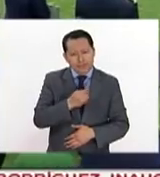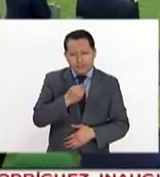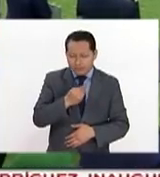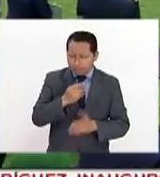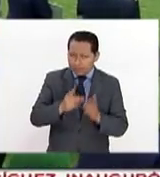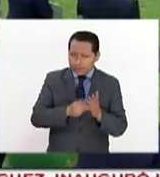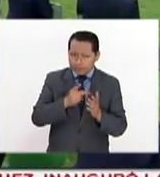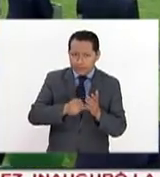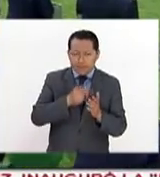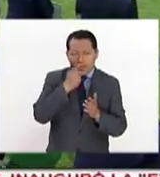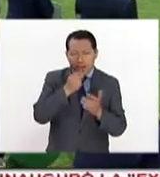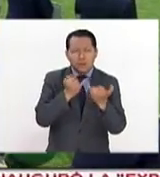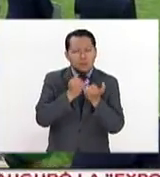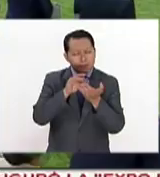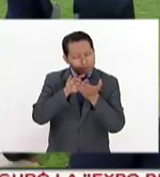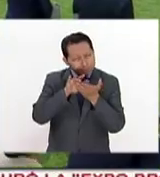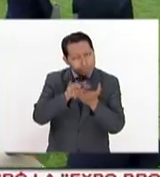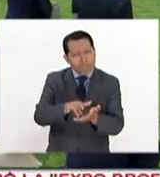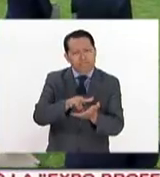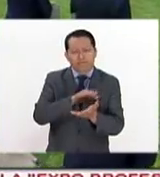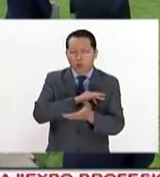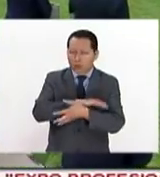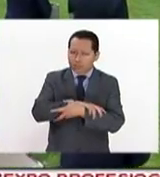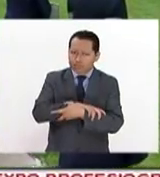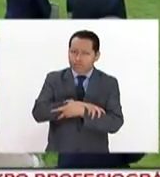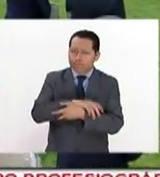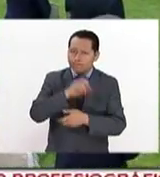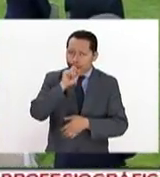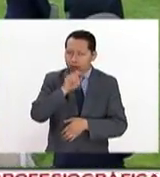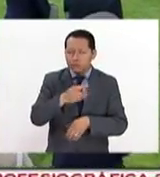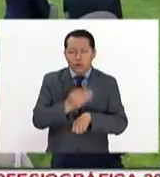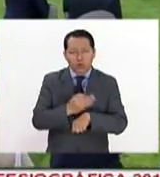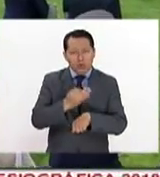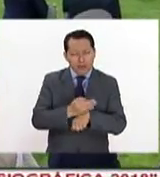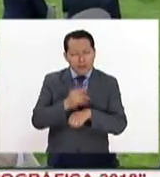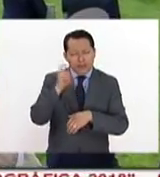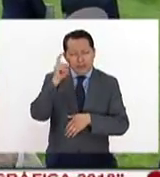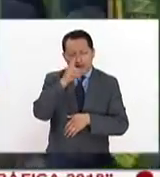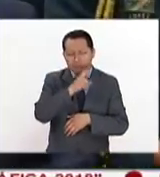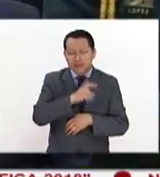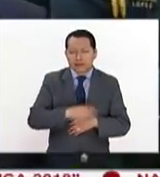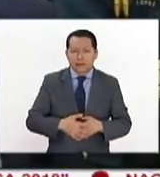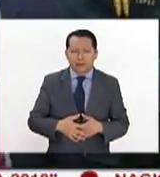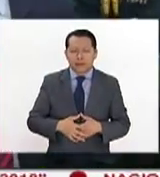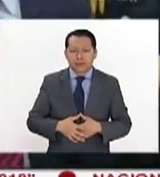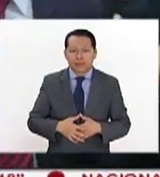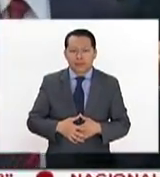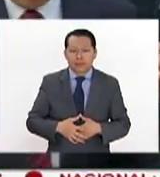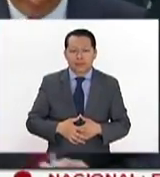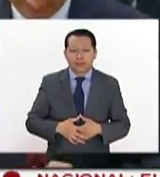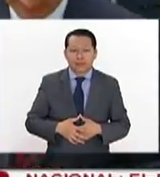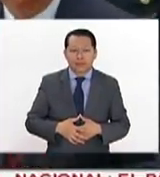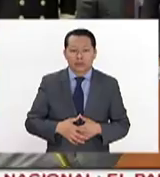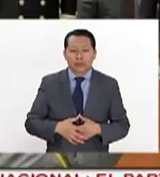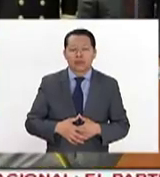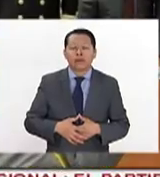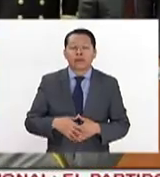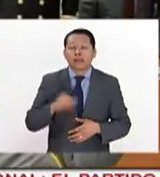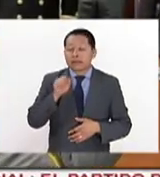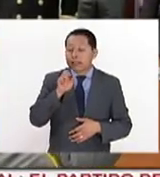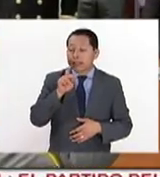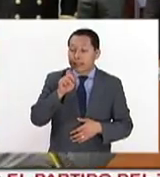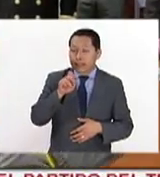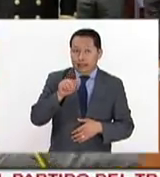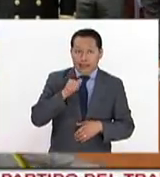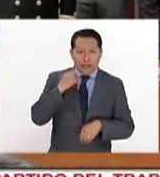condolencias y mi solidaridad en estos momentos de profundo dolor. El secretario de la Defensa